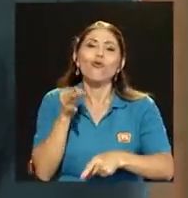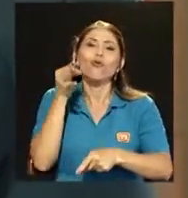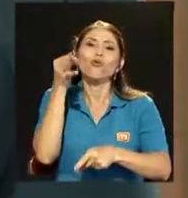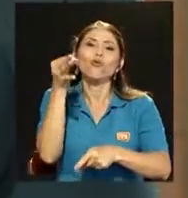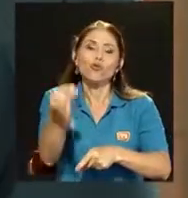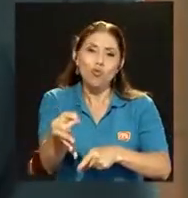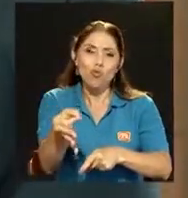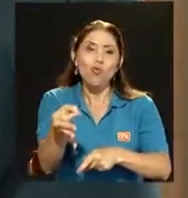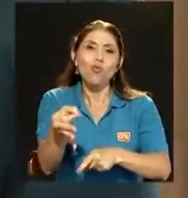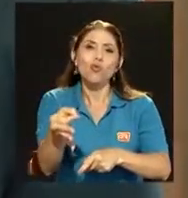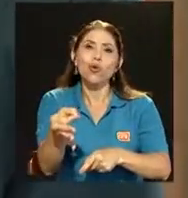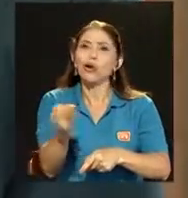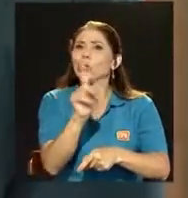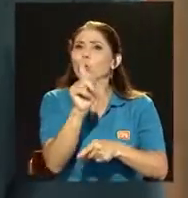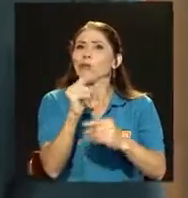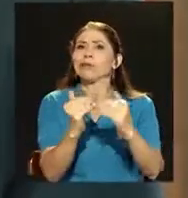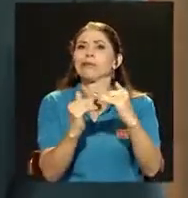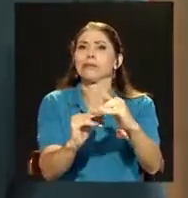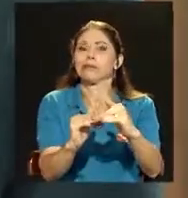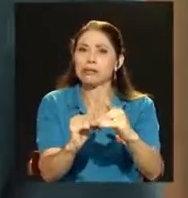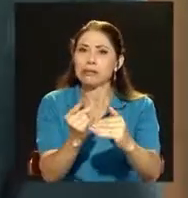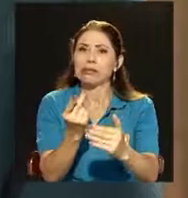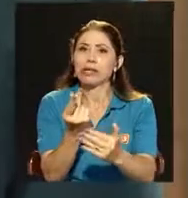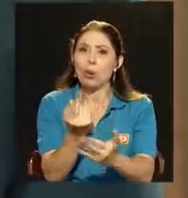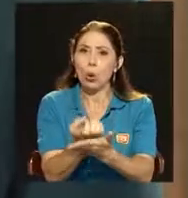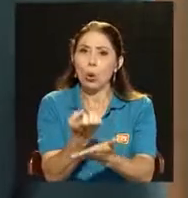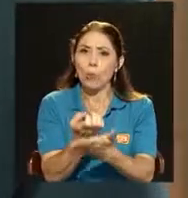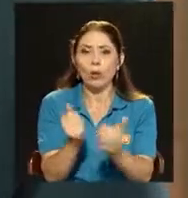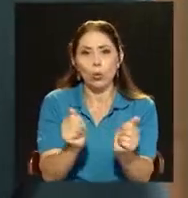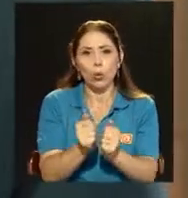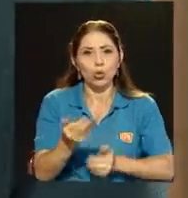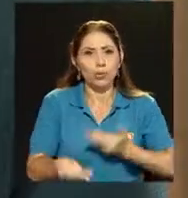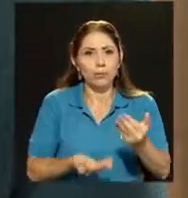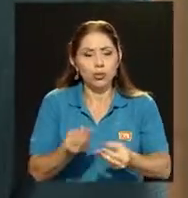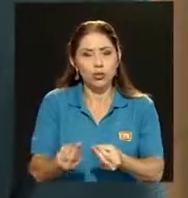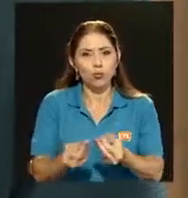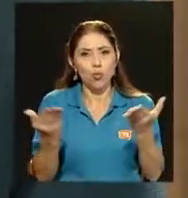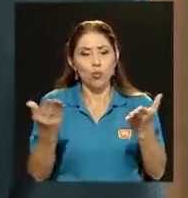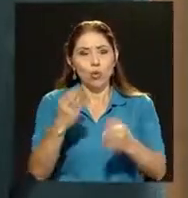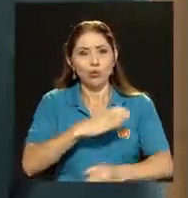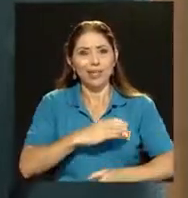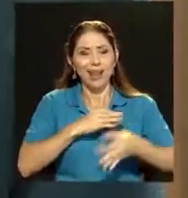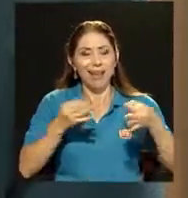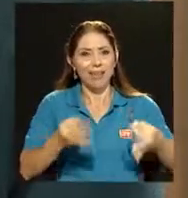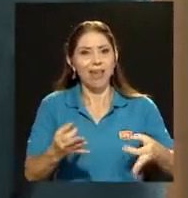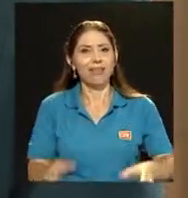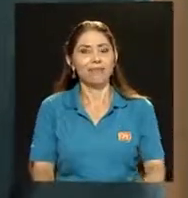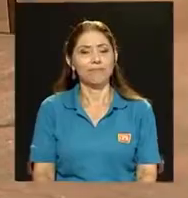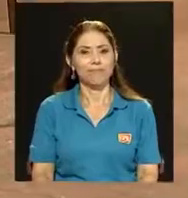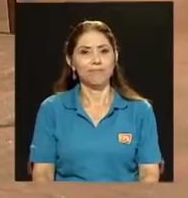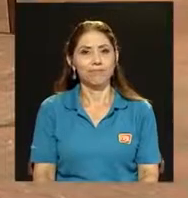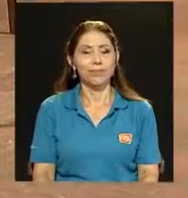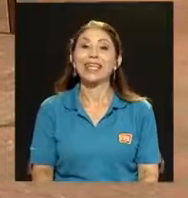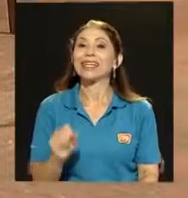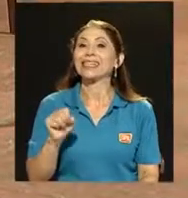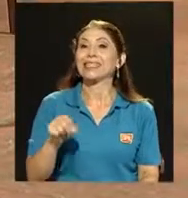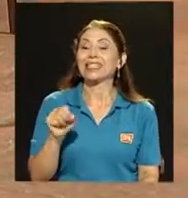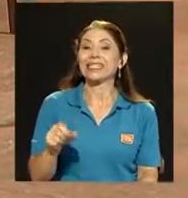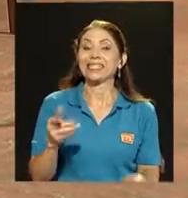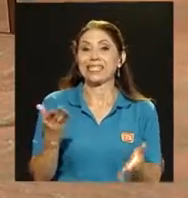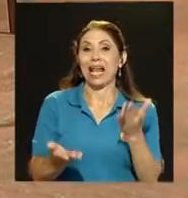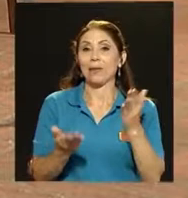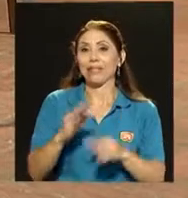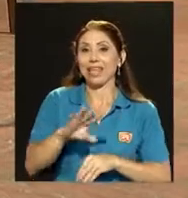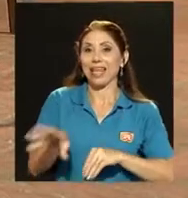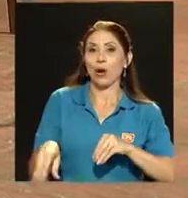económicamente comprometido y servicios públicos de calidad. Sí. Bueno, tal vez ahí acotar que